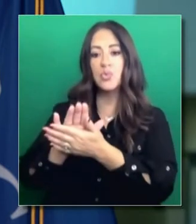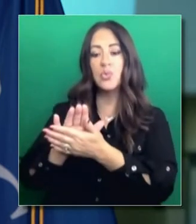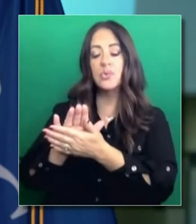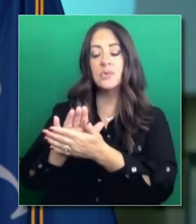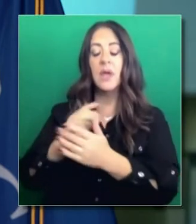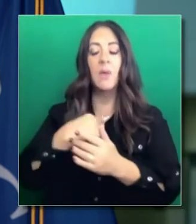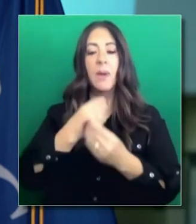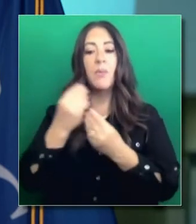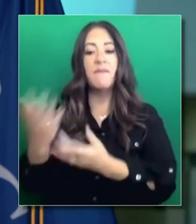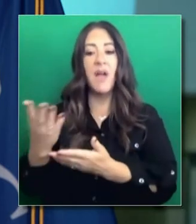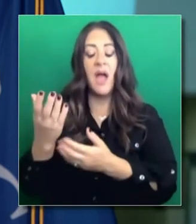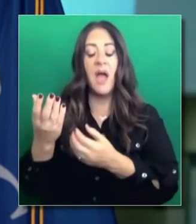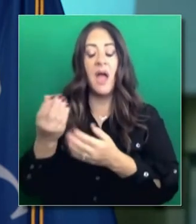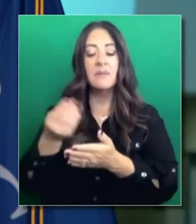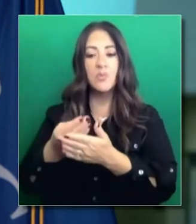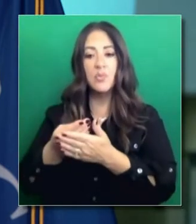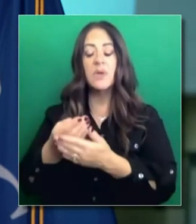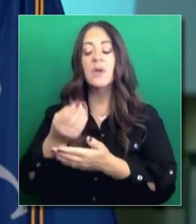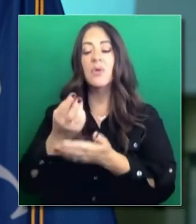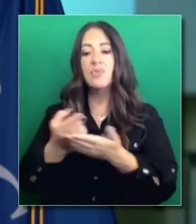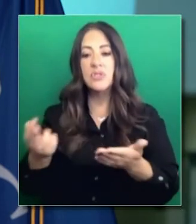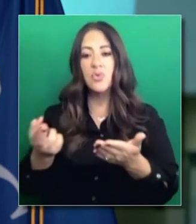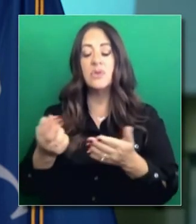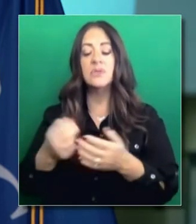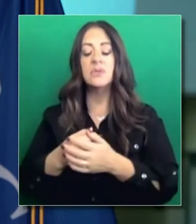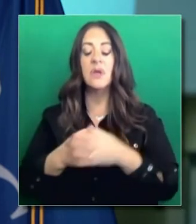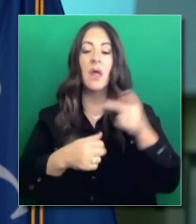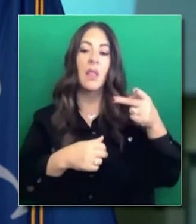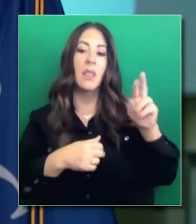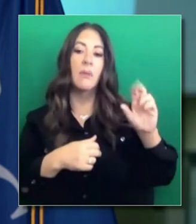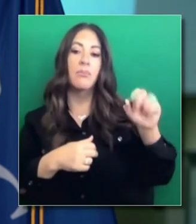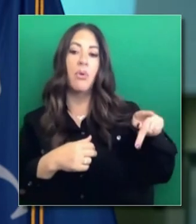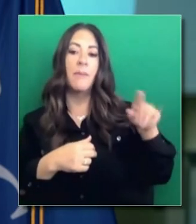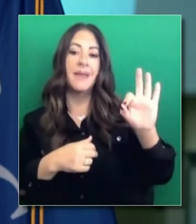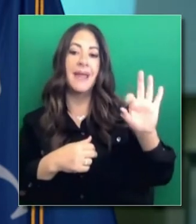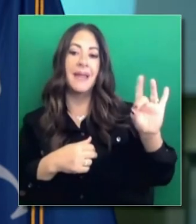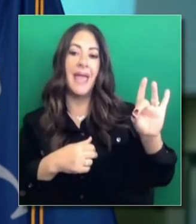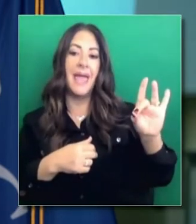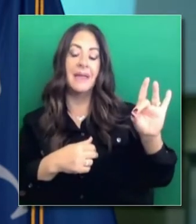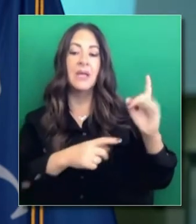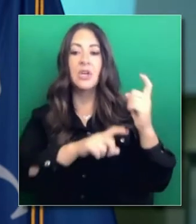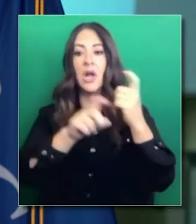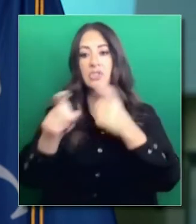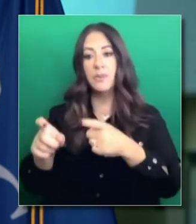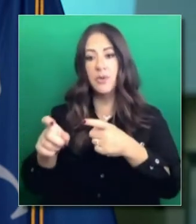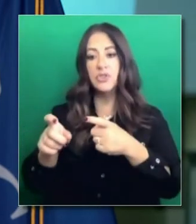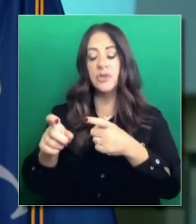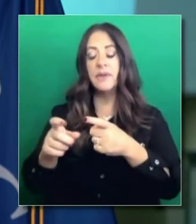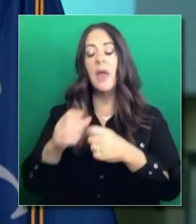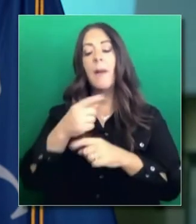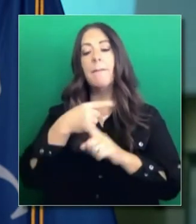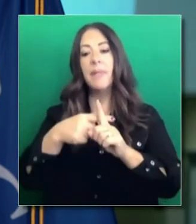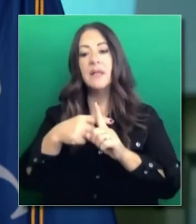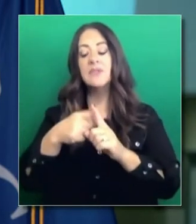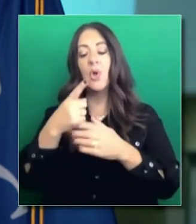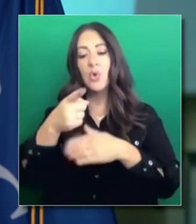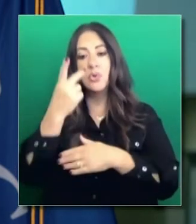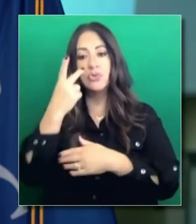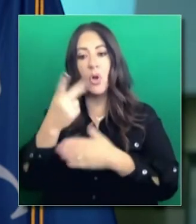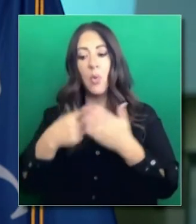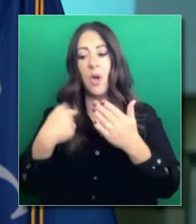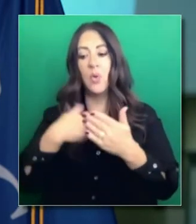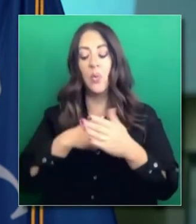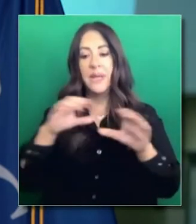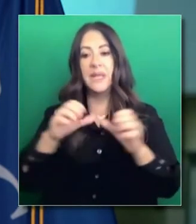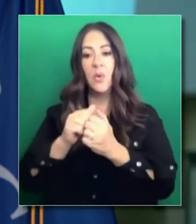y apoyo, no solo a través de la contribución de la Proposición 98, sino también como vieron en el trabajo que estamos